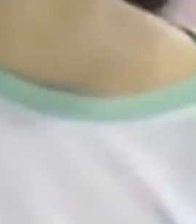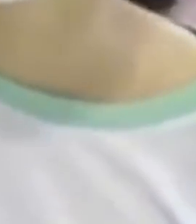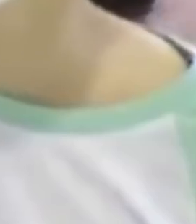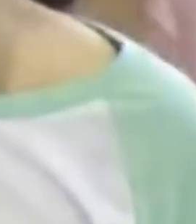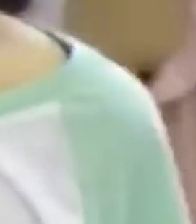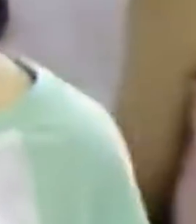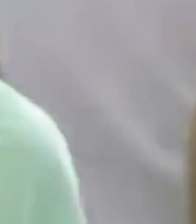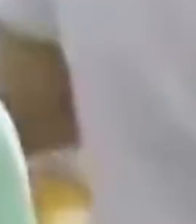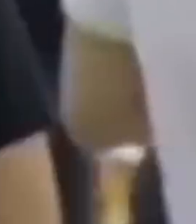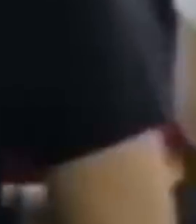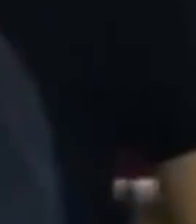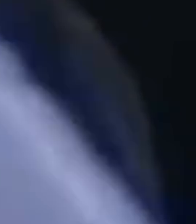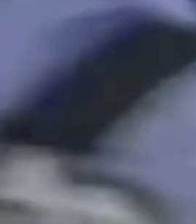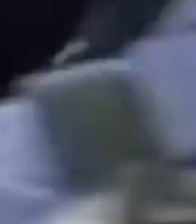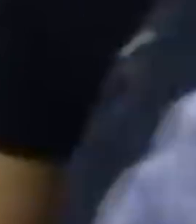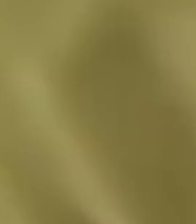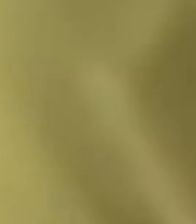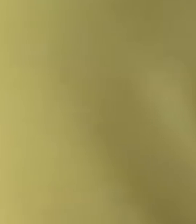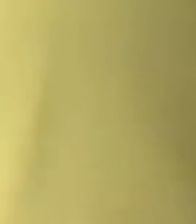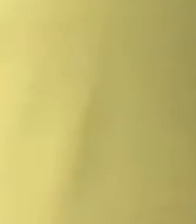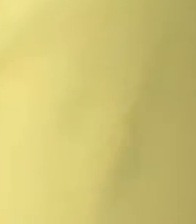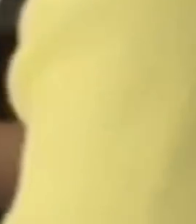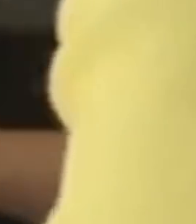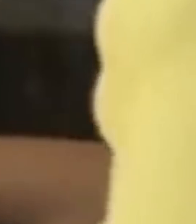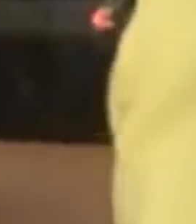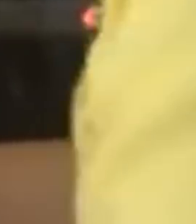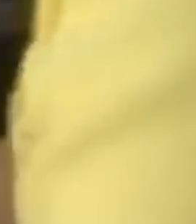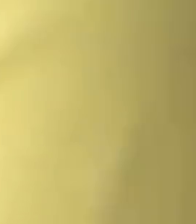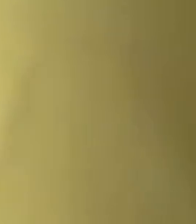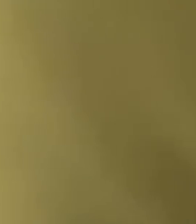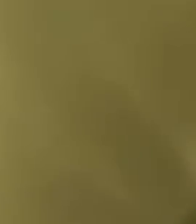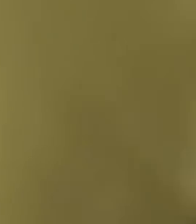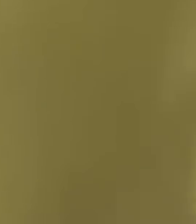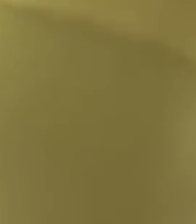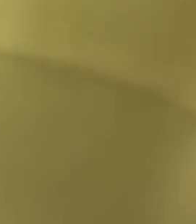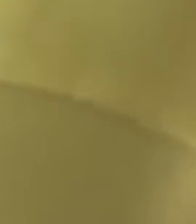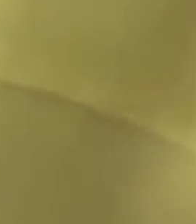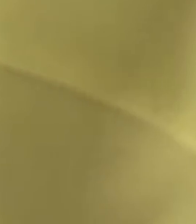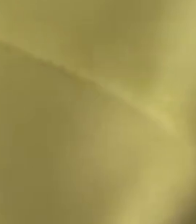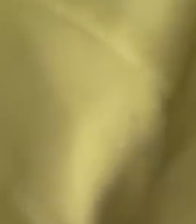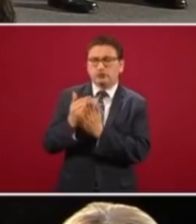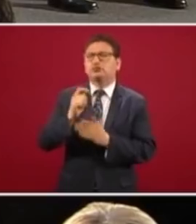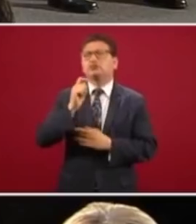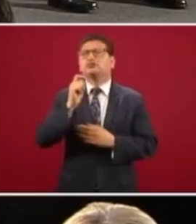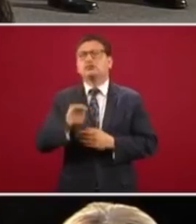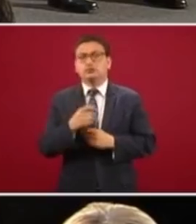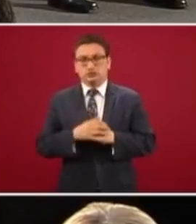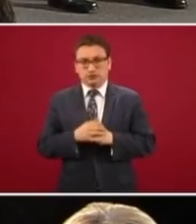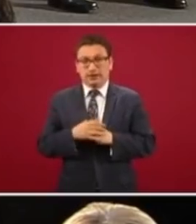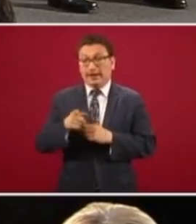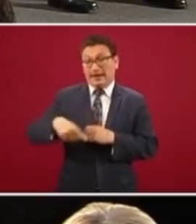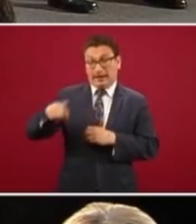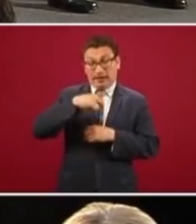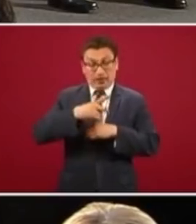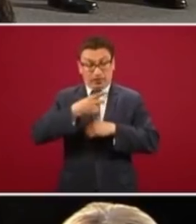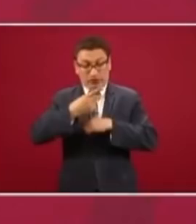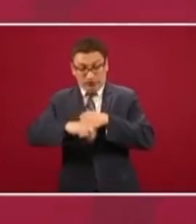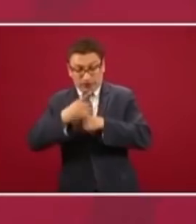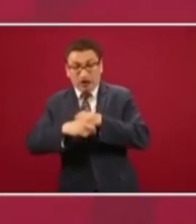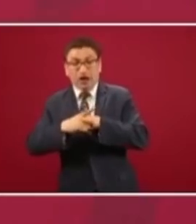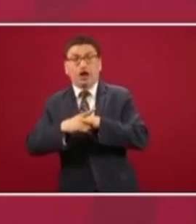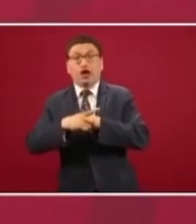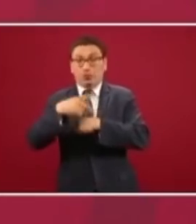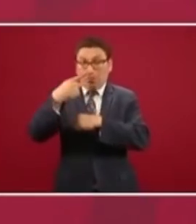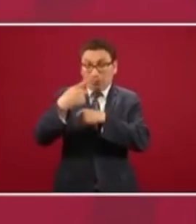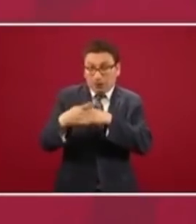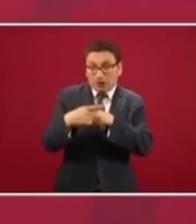4.350 en el resto del mundo. Sugiere la OMS mitigar en la medida de lo posible la enfermedad. Reducir el daño, reducir